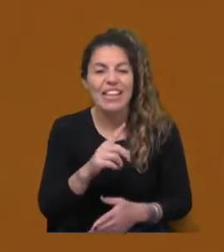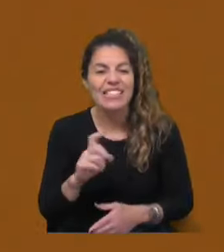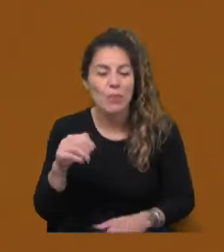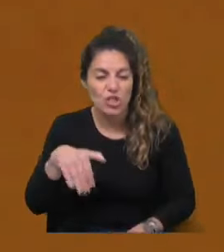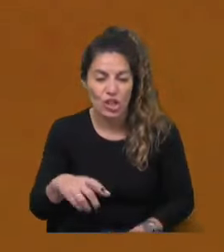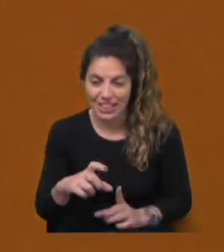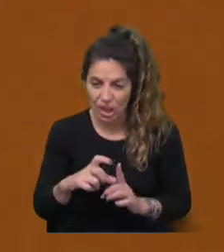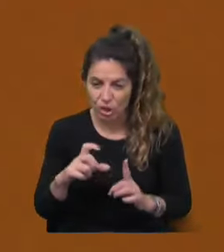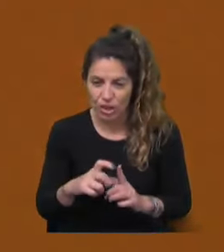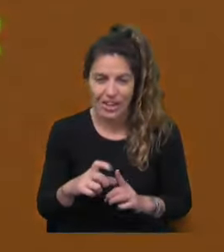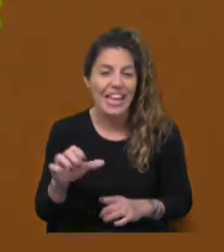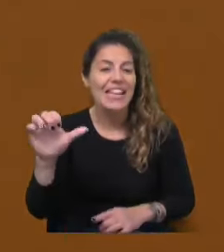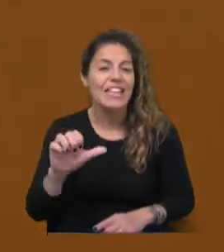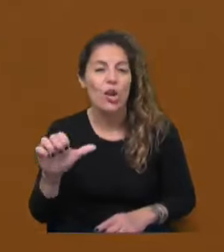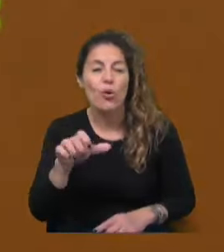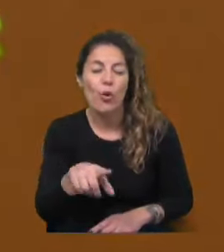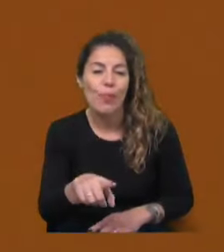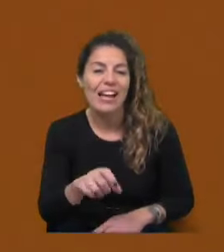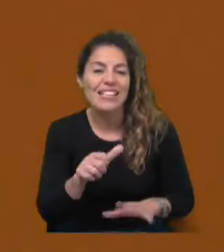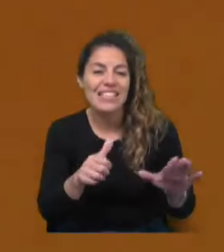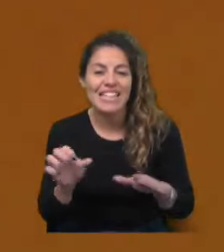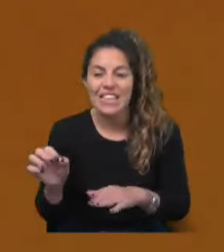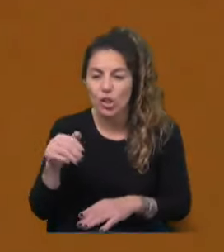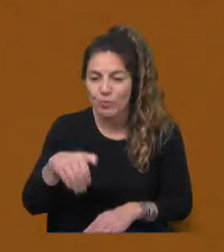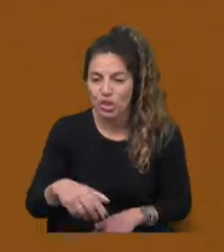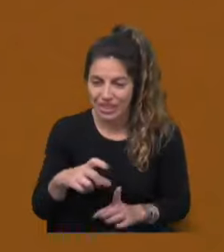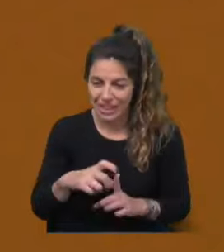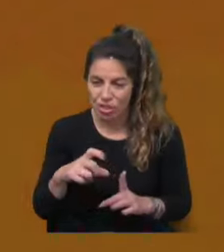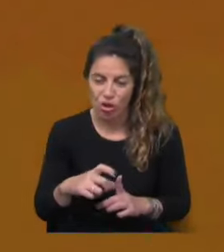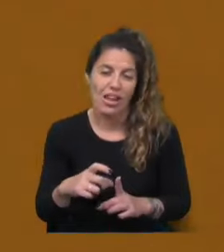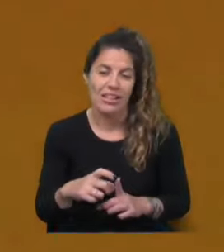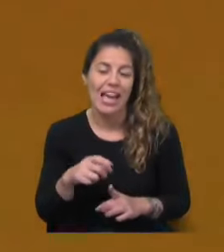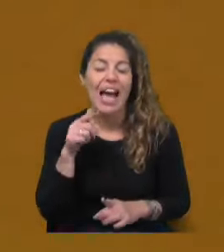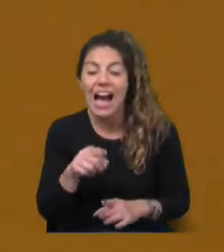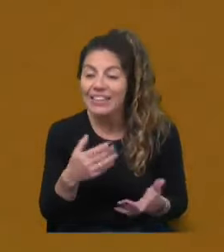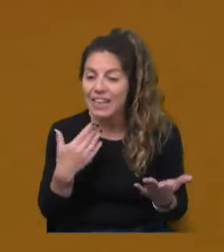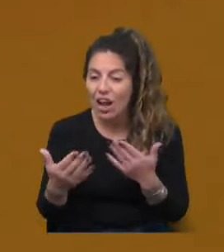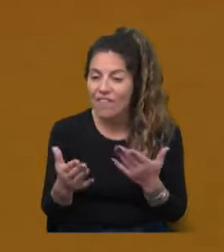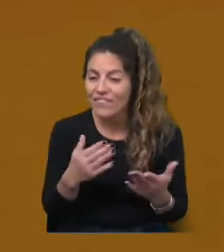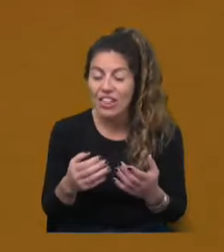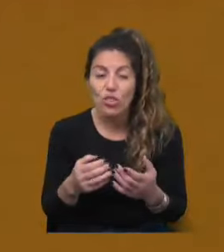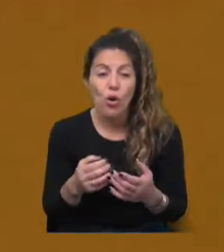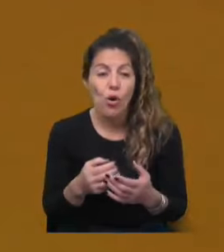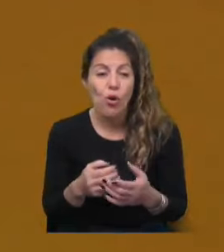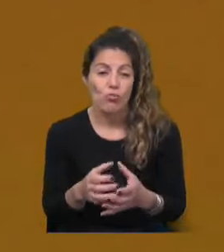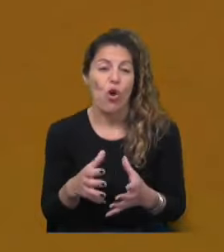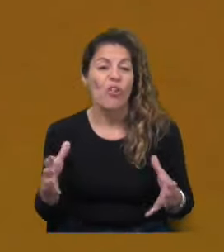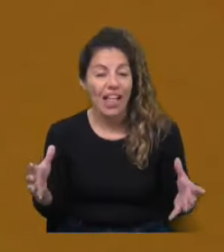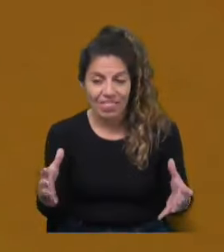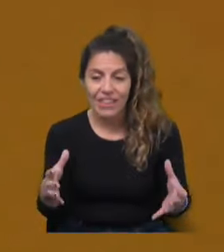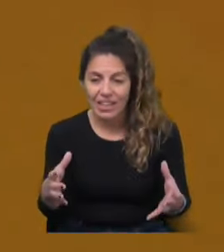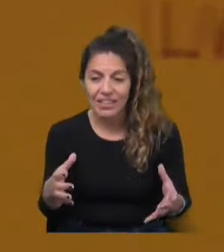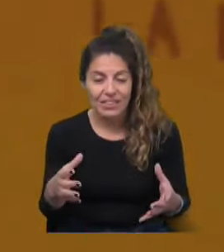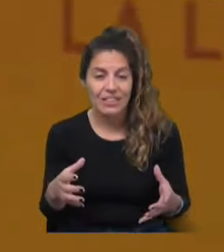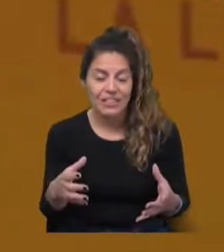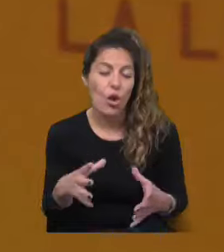de dólares. ¿Y en Europa? Puesto en Europa unos 600 millones de dólares. O sea, y ahí estamos hablando de la dimensión de lo que cobran,